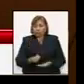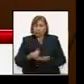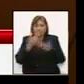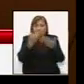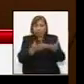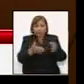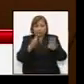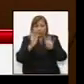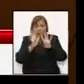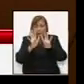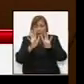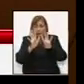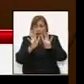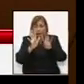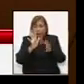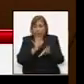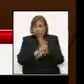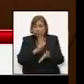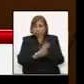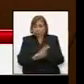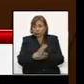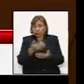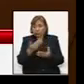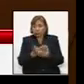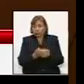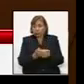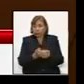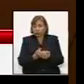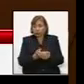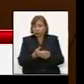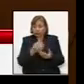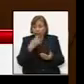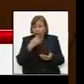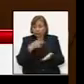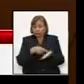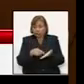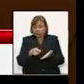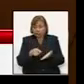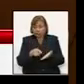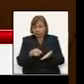9 sobres, ¿no? Pero en esos 9 sobres estaba esta orden,